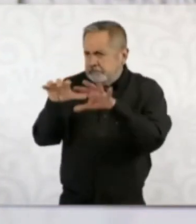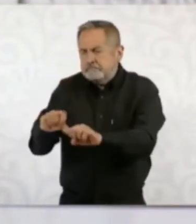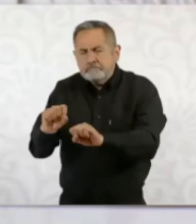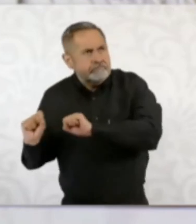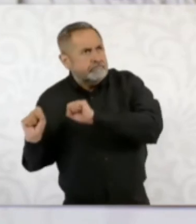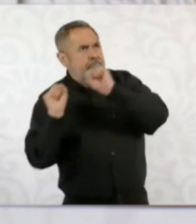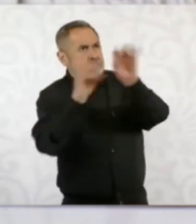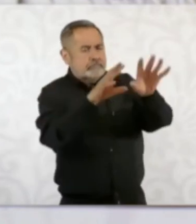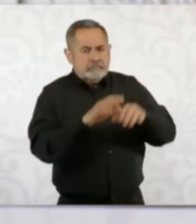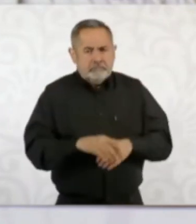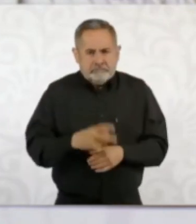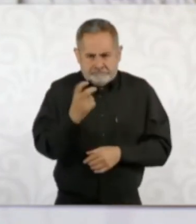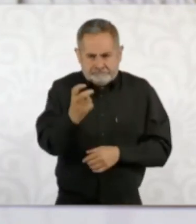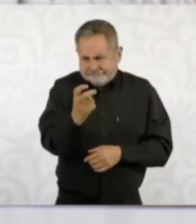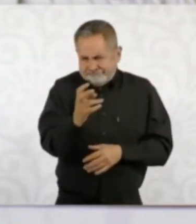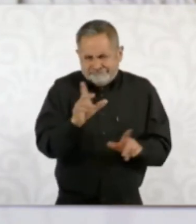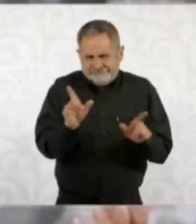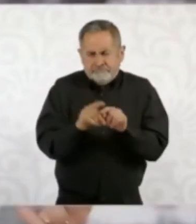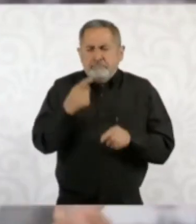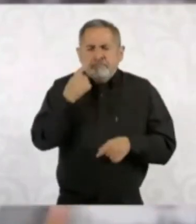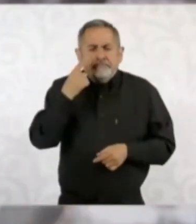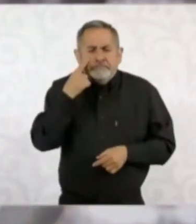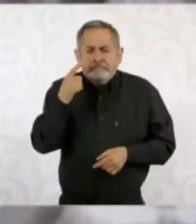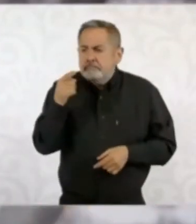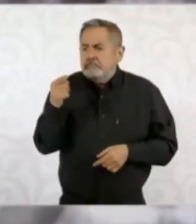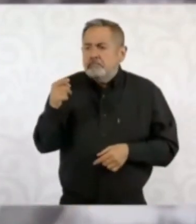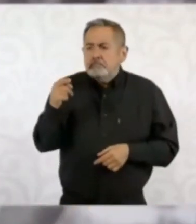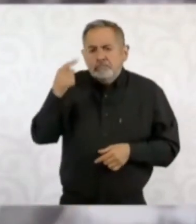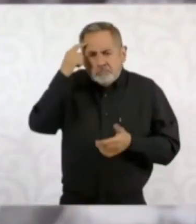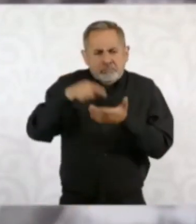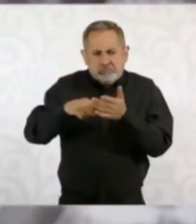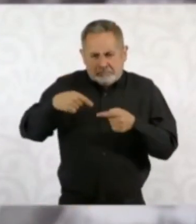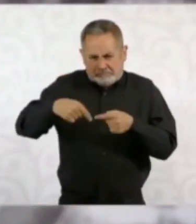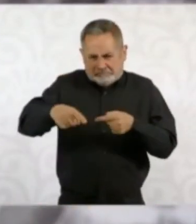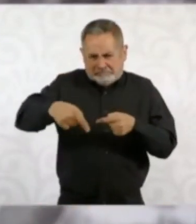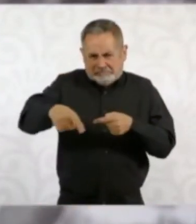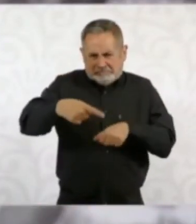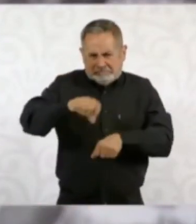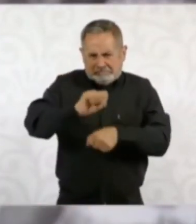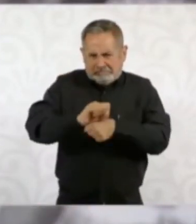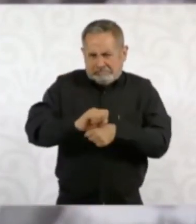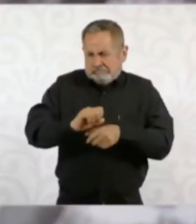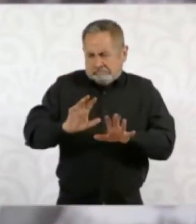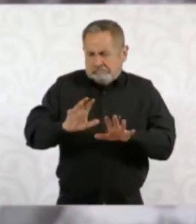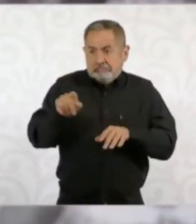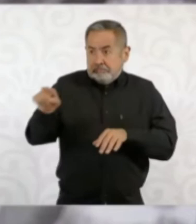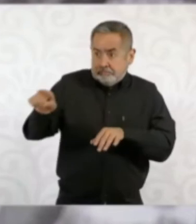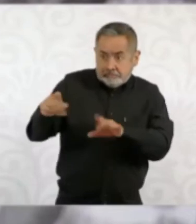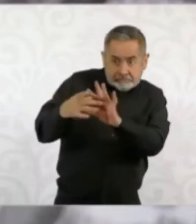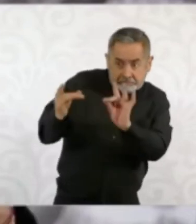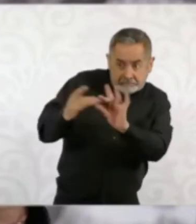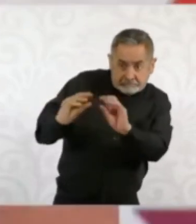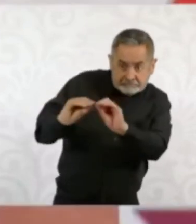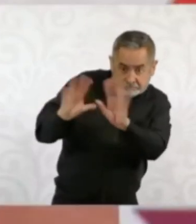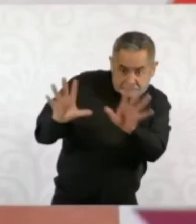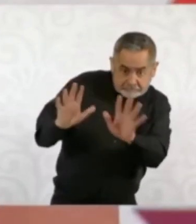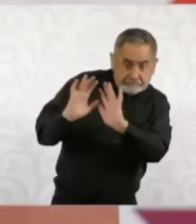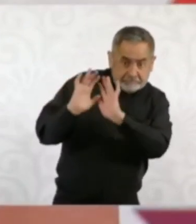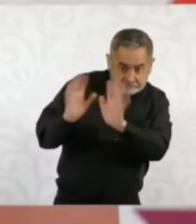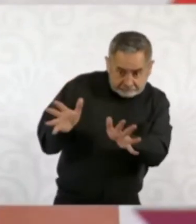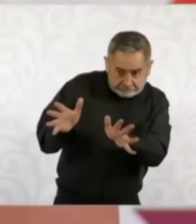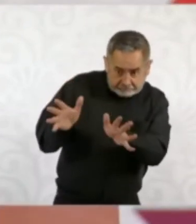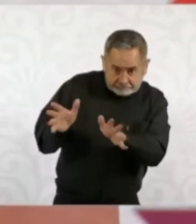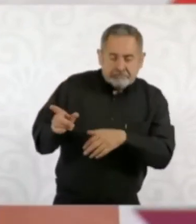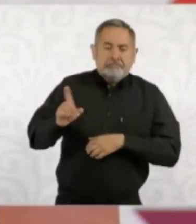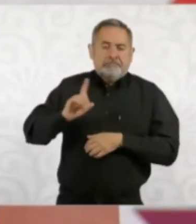vez que ellos den esta información, que espero pueda ser esta misma semana o más tardar la próxima, todavía quedaban